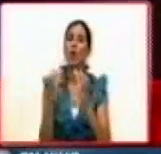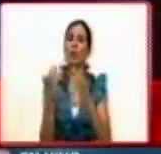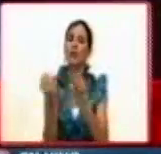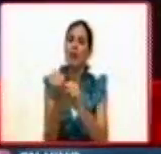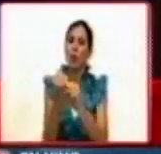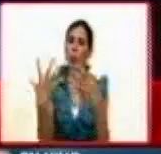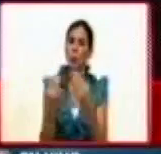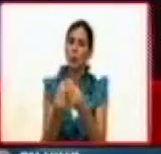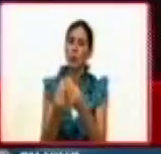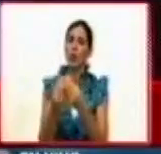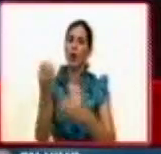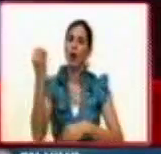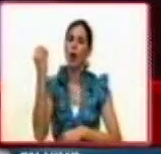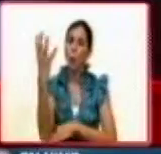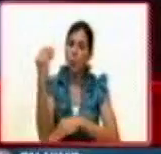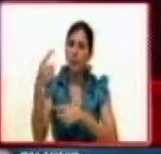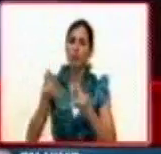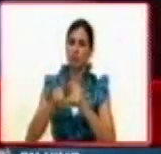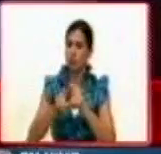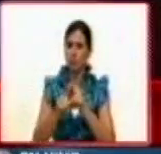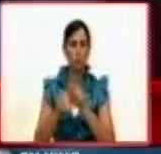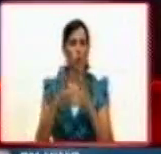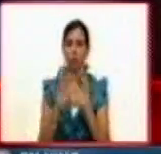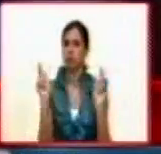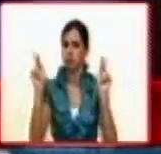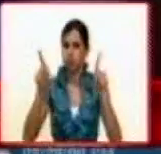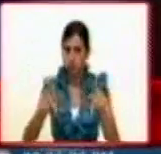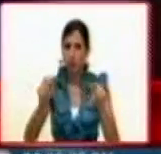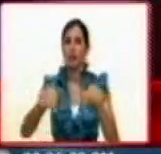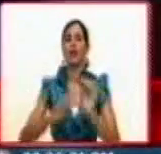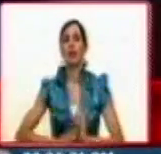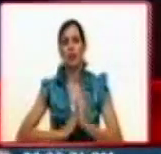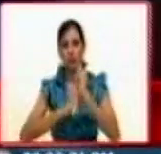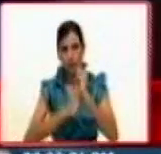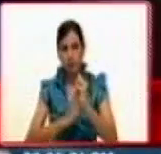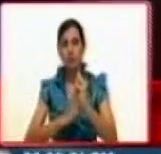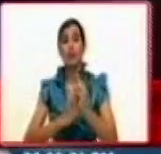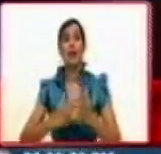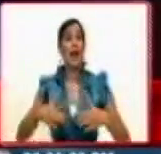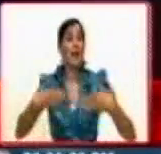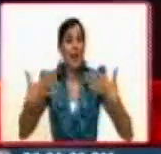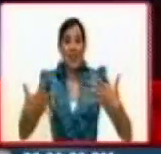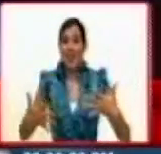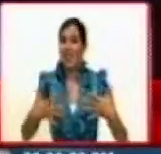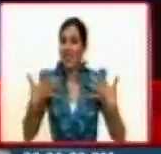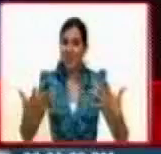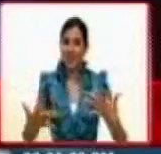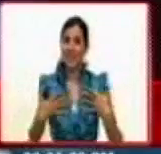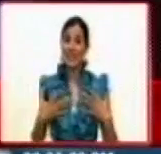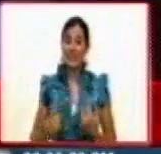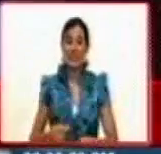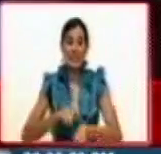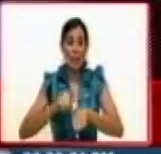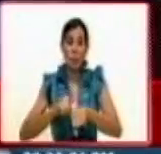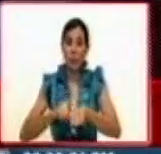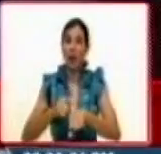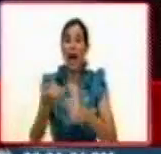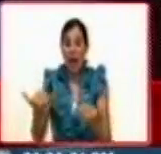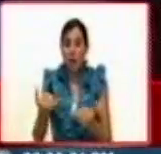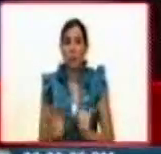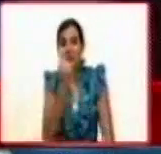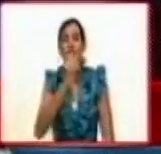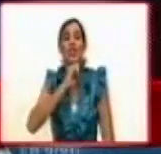de Cumbres, todos presentes aquí, sus dirigentes, nuestra gran alegría por este momento histórico que vivimos hoy.